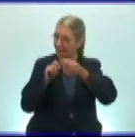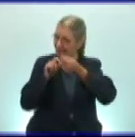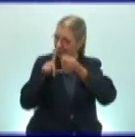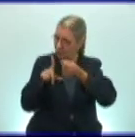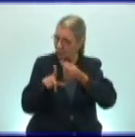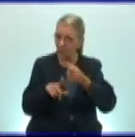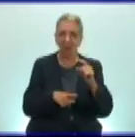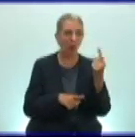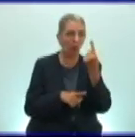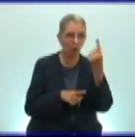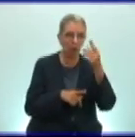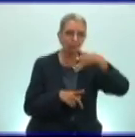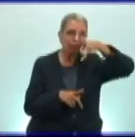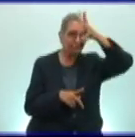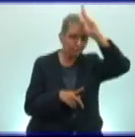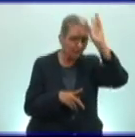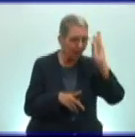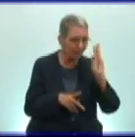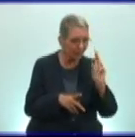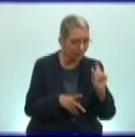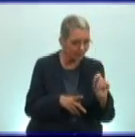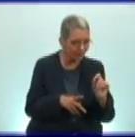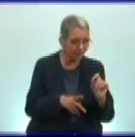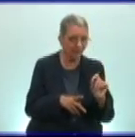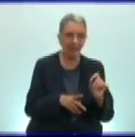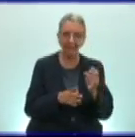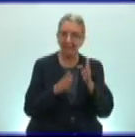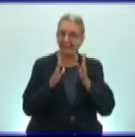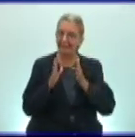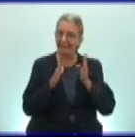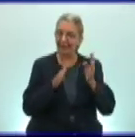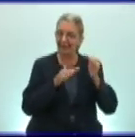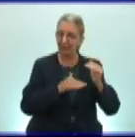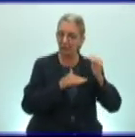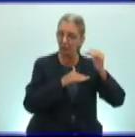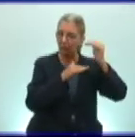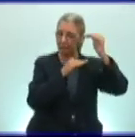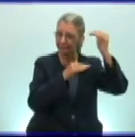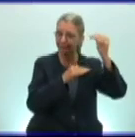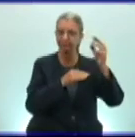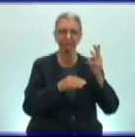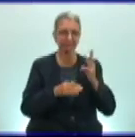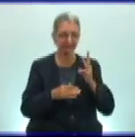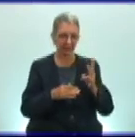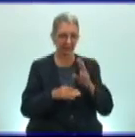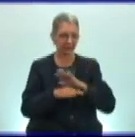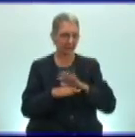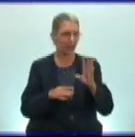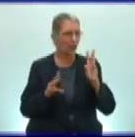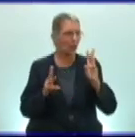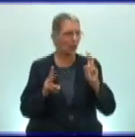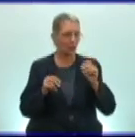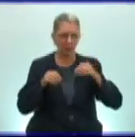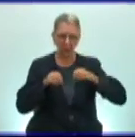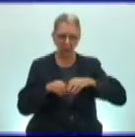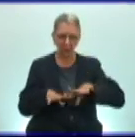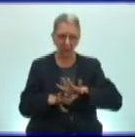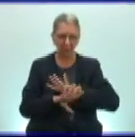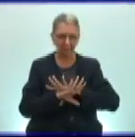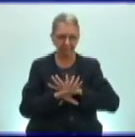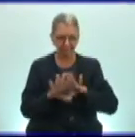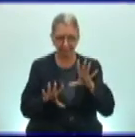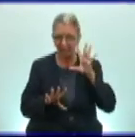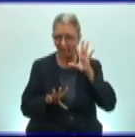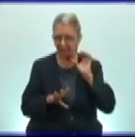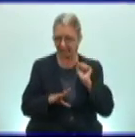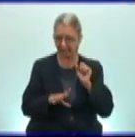romanos y acompañado con la letra A o B, y el periodo lo representamos con número arábigo, y recuerden que van desde el 1 hasta el 7.